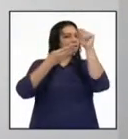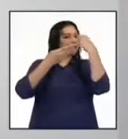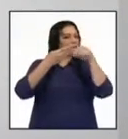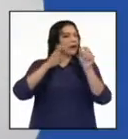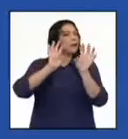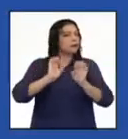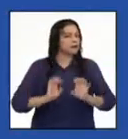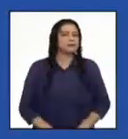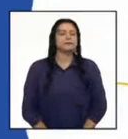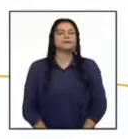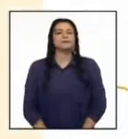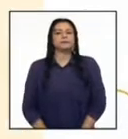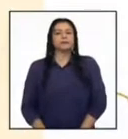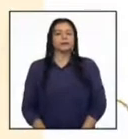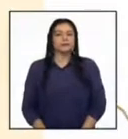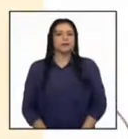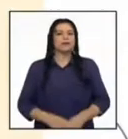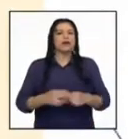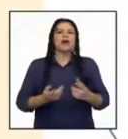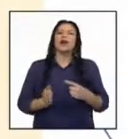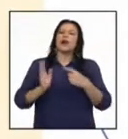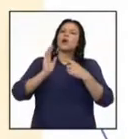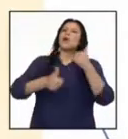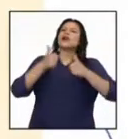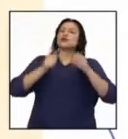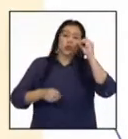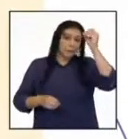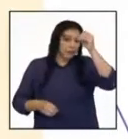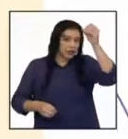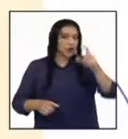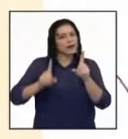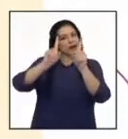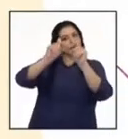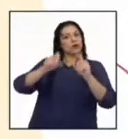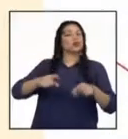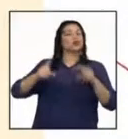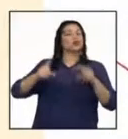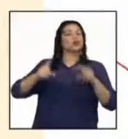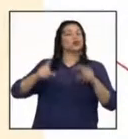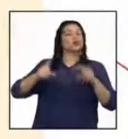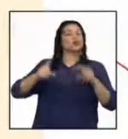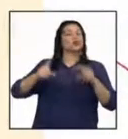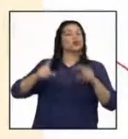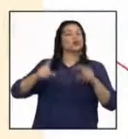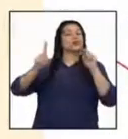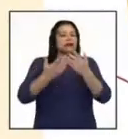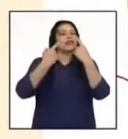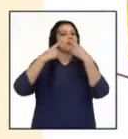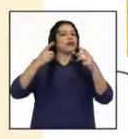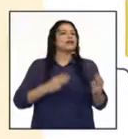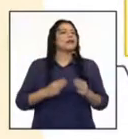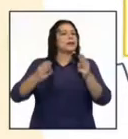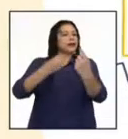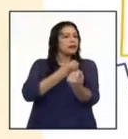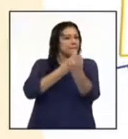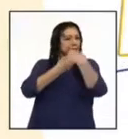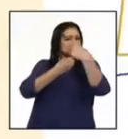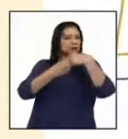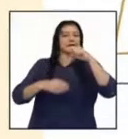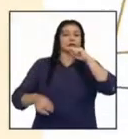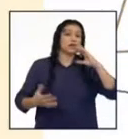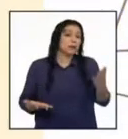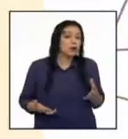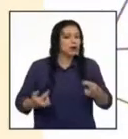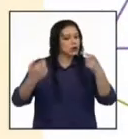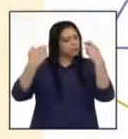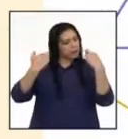de evaluación. Dar a conocer su posición ante la pregunta del reto, a partir de establecer diversas formas de participación de la mujer